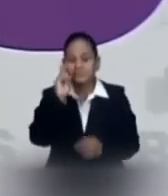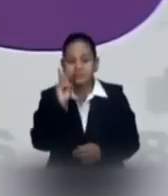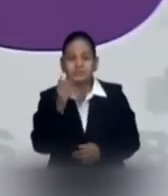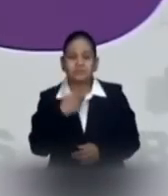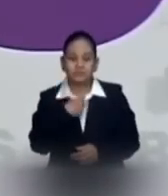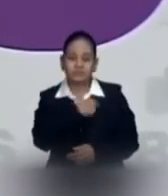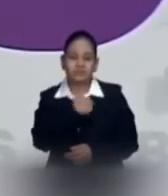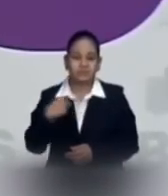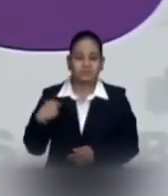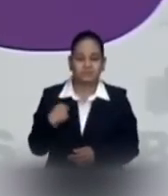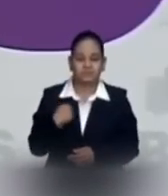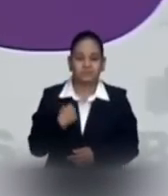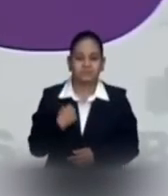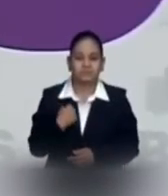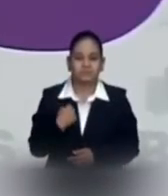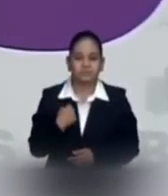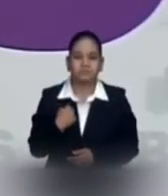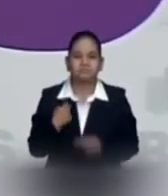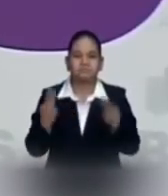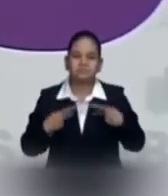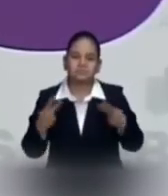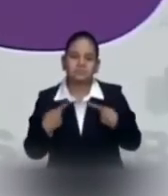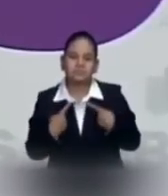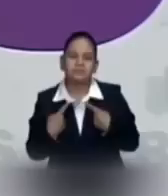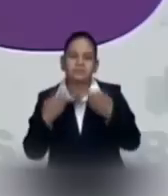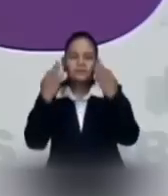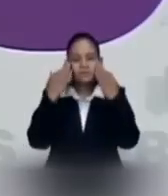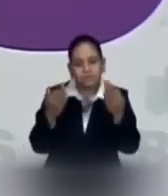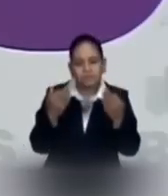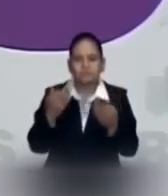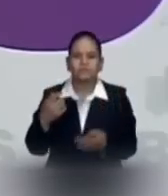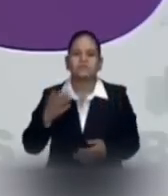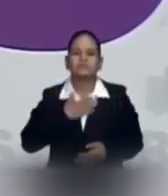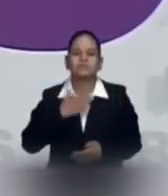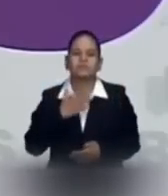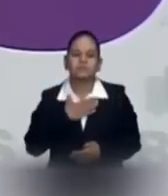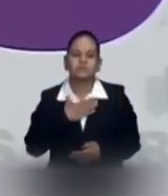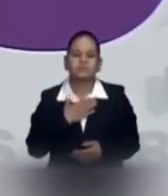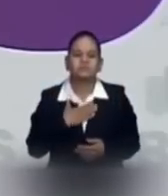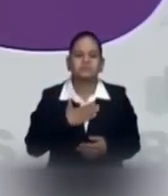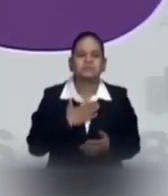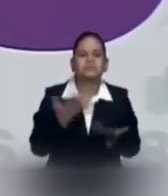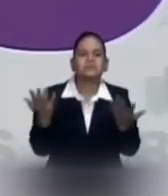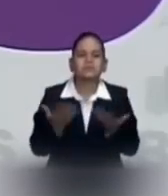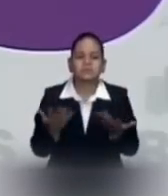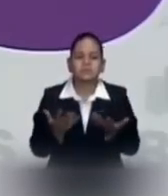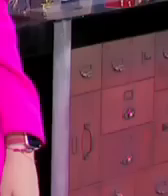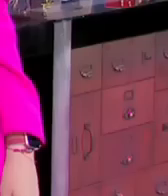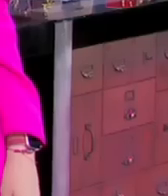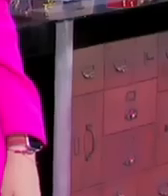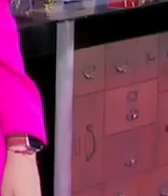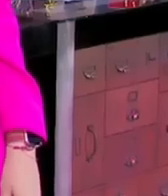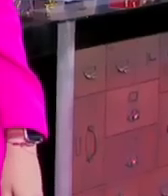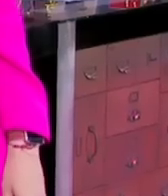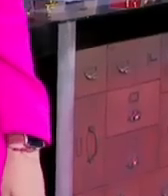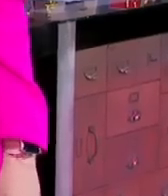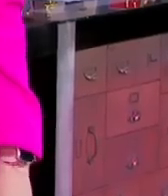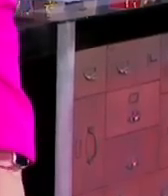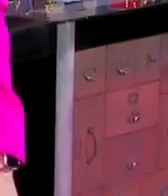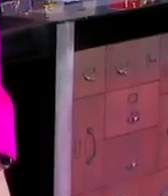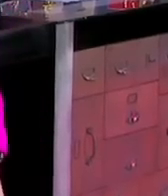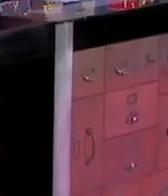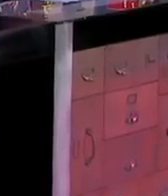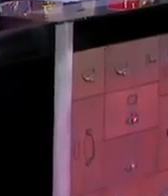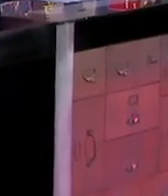gente nos tiene que medir por lo que hemos hecho, no por lo que decimos que vamos a hacer. ¡Ay! Bueno,